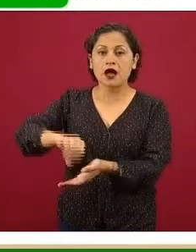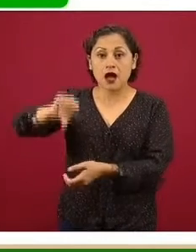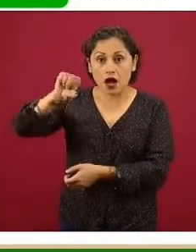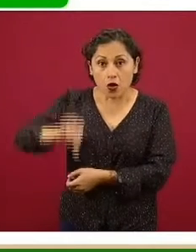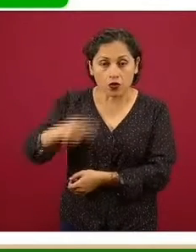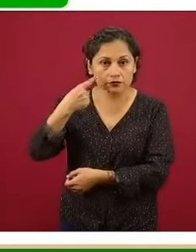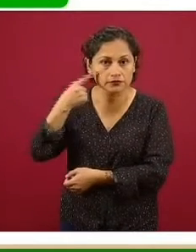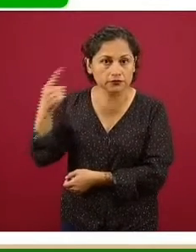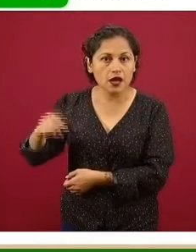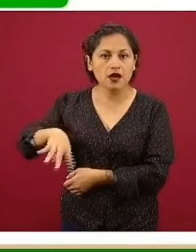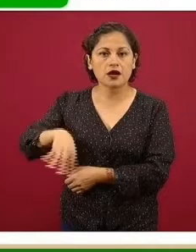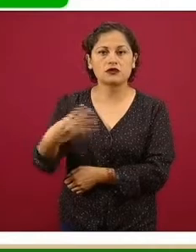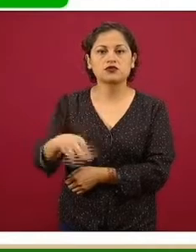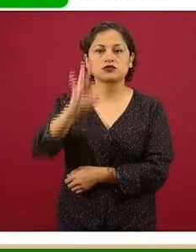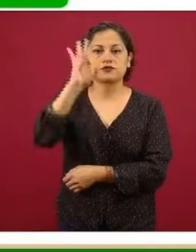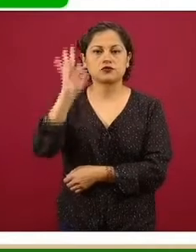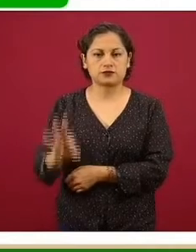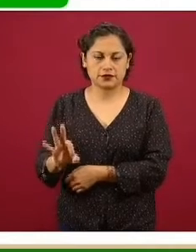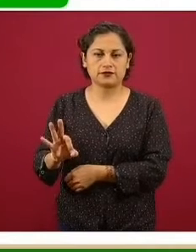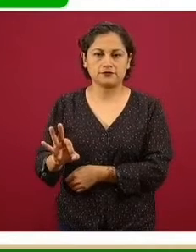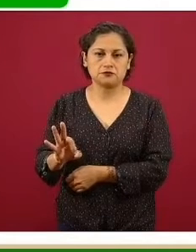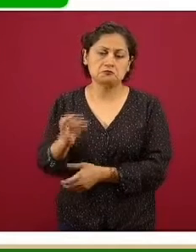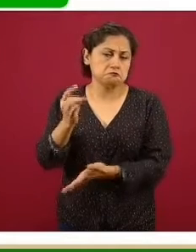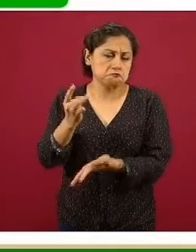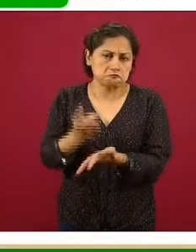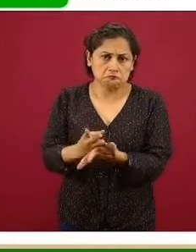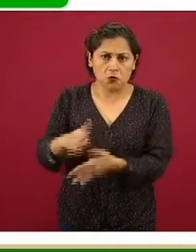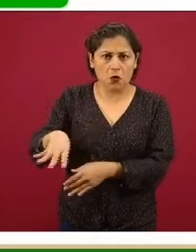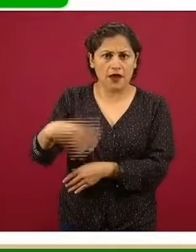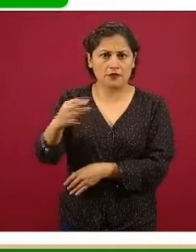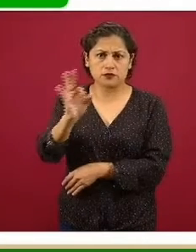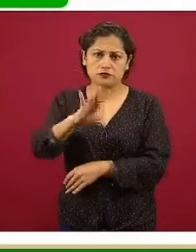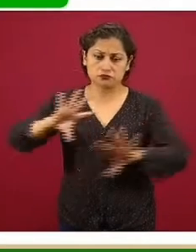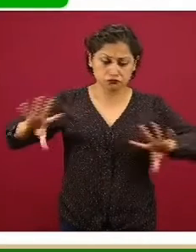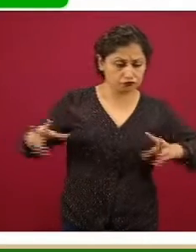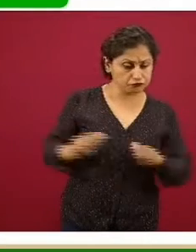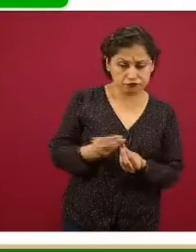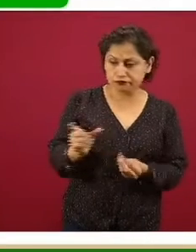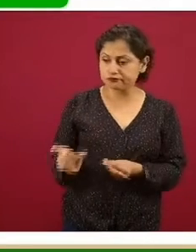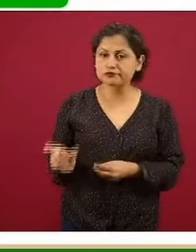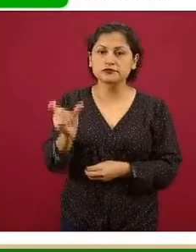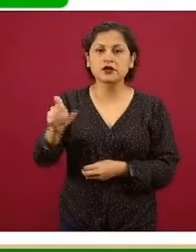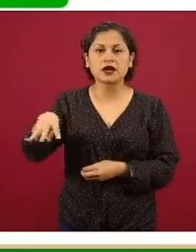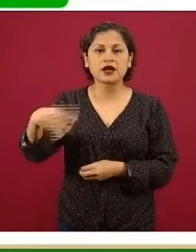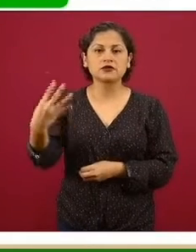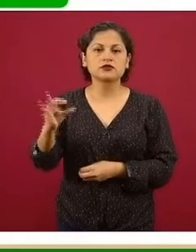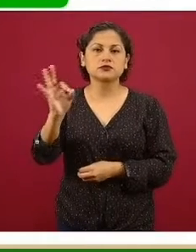un 14%, solo un 14% de la totalidad de casos estimados, es decir,